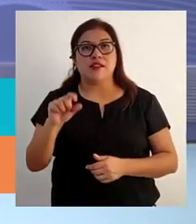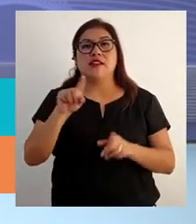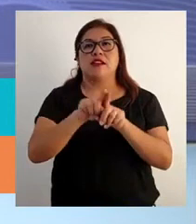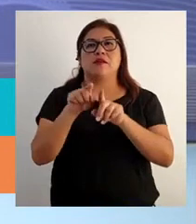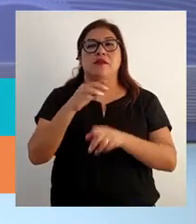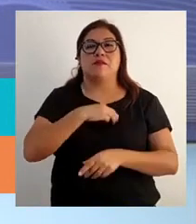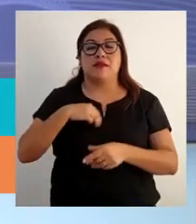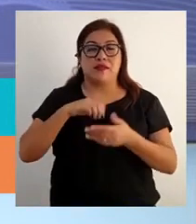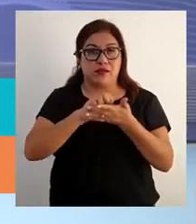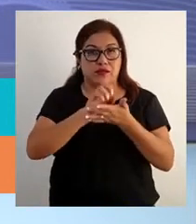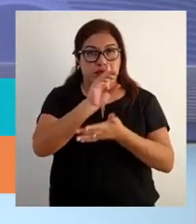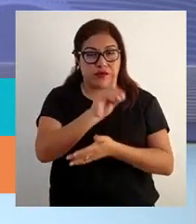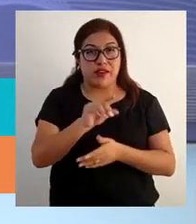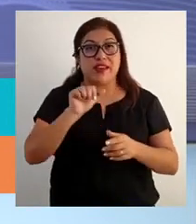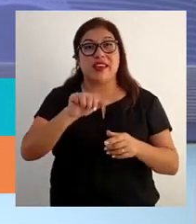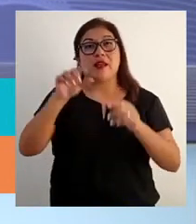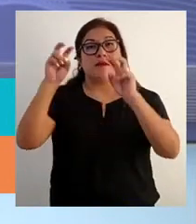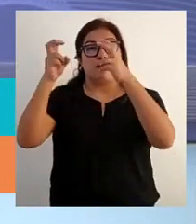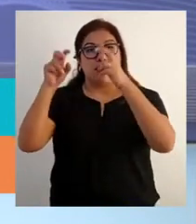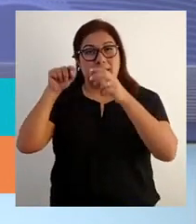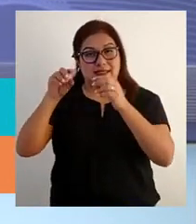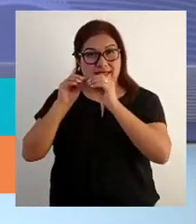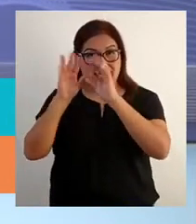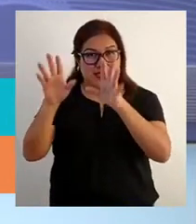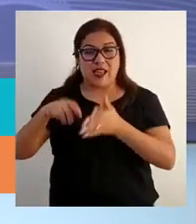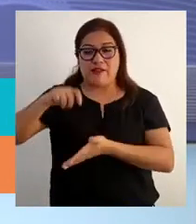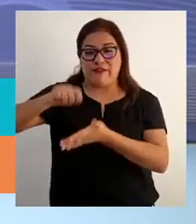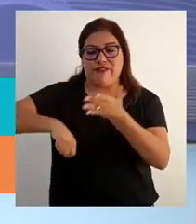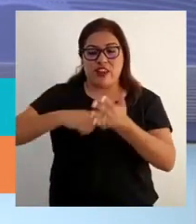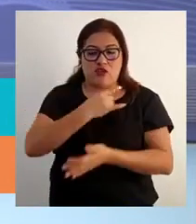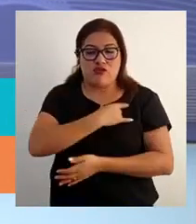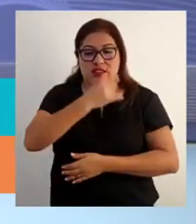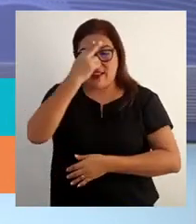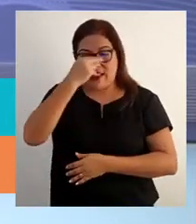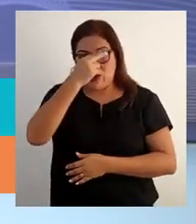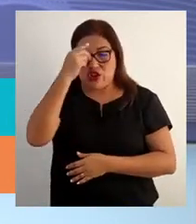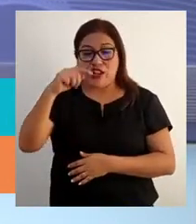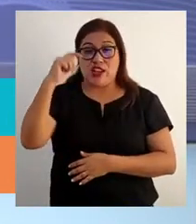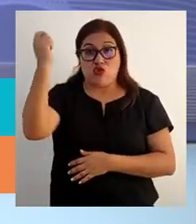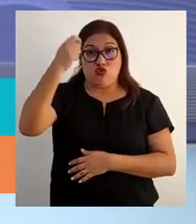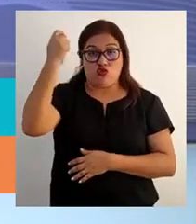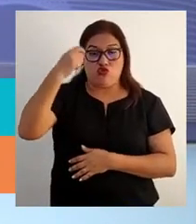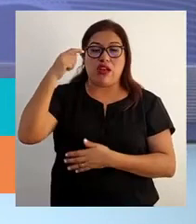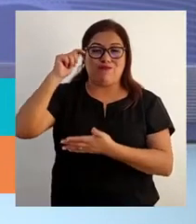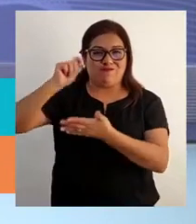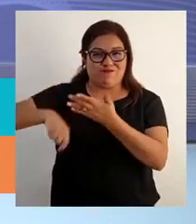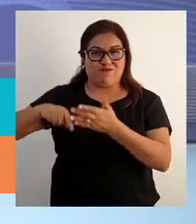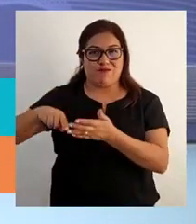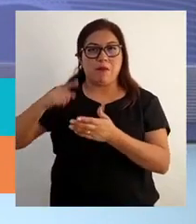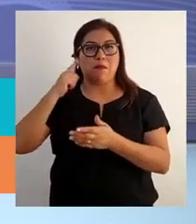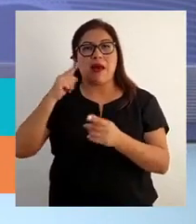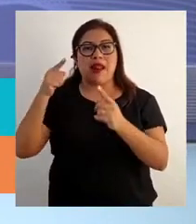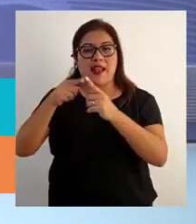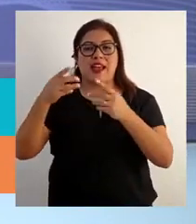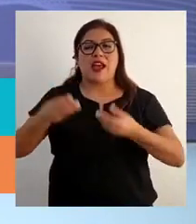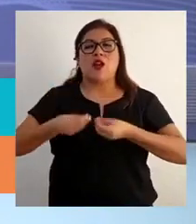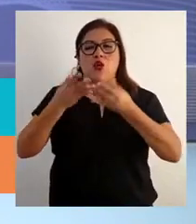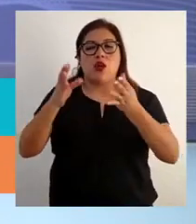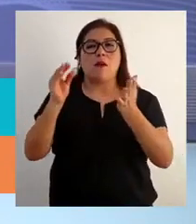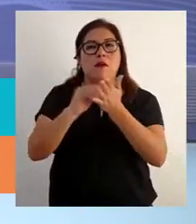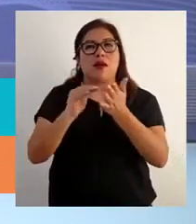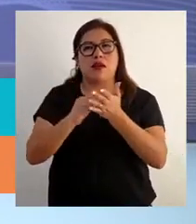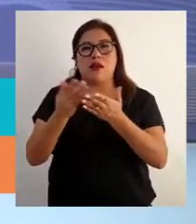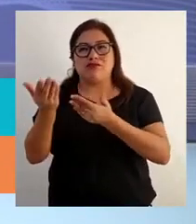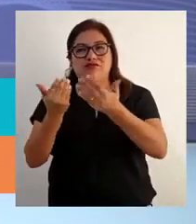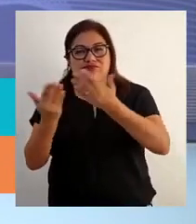de ese día también estamos suscribiendo un convenio con la Universidad Católica de Trujillo, ¿no?, justamente para poder promover mejores formas de inclusión, no solamente